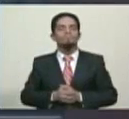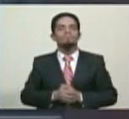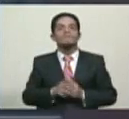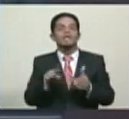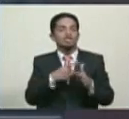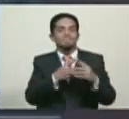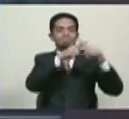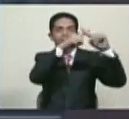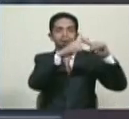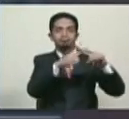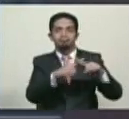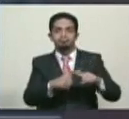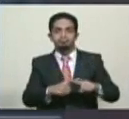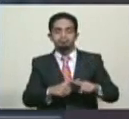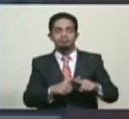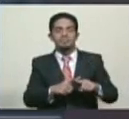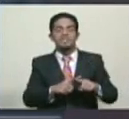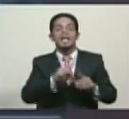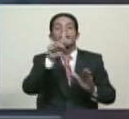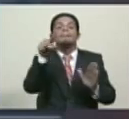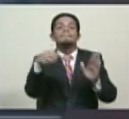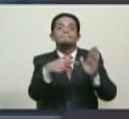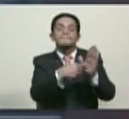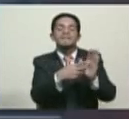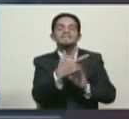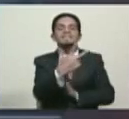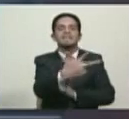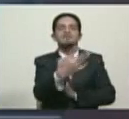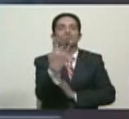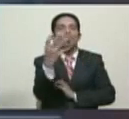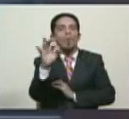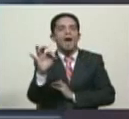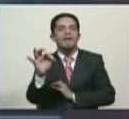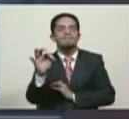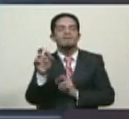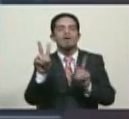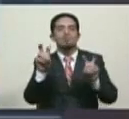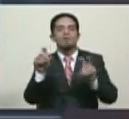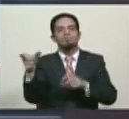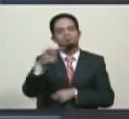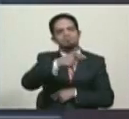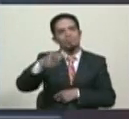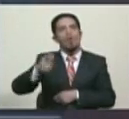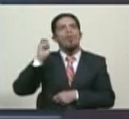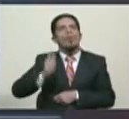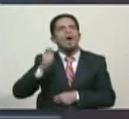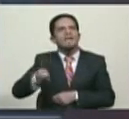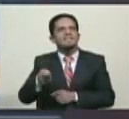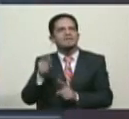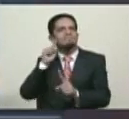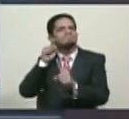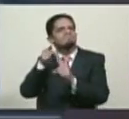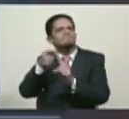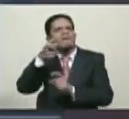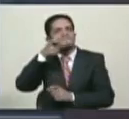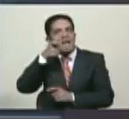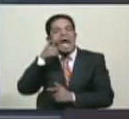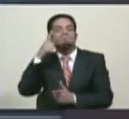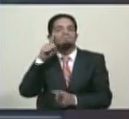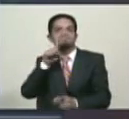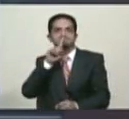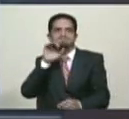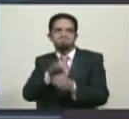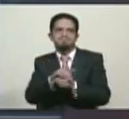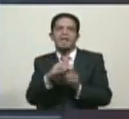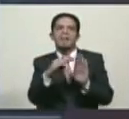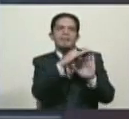alcanzamos el ingreso de 1.340 nuevos jueces y jueces, que tienen como objetivo primordial velar por el cumplimiento de las